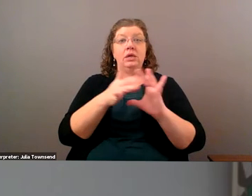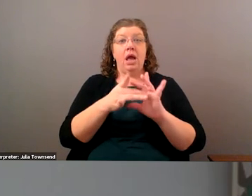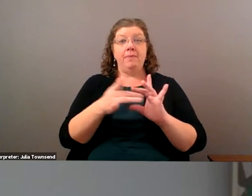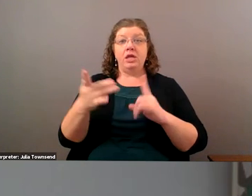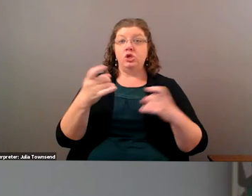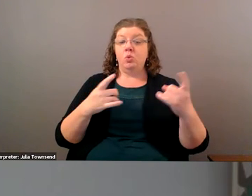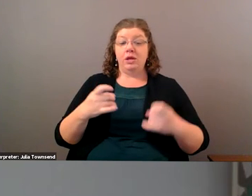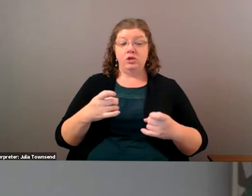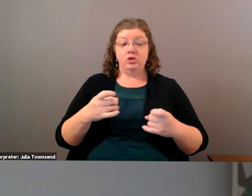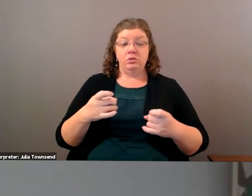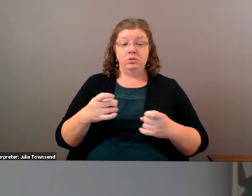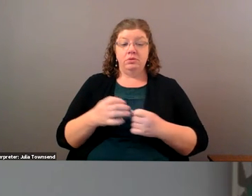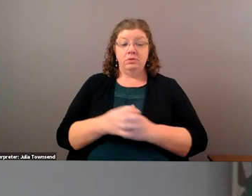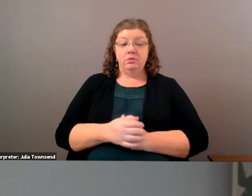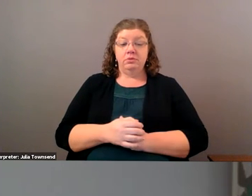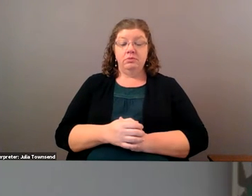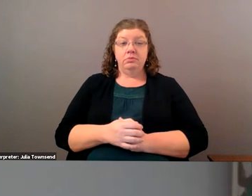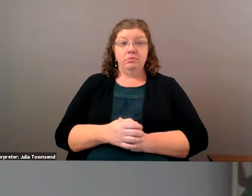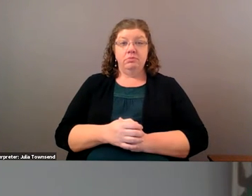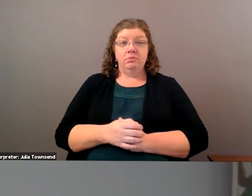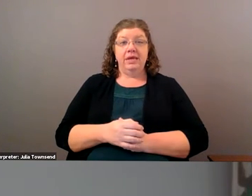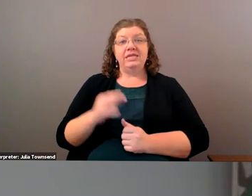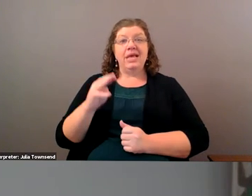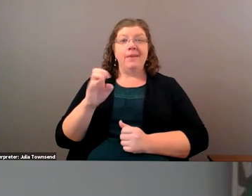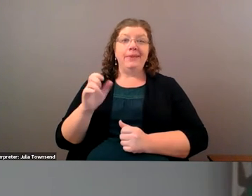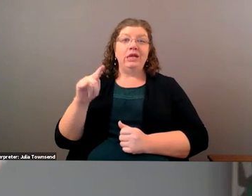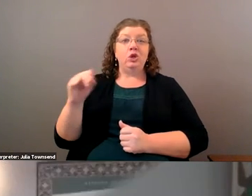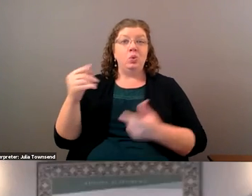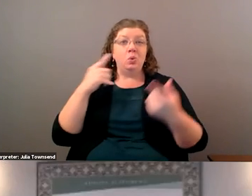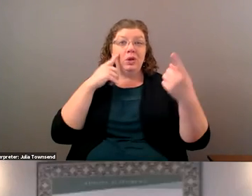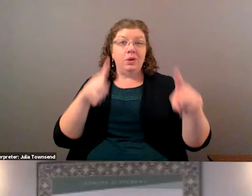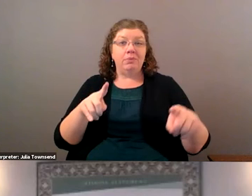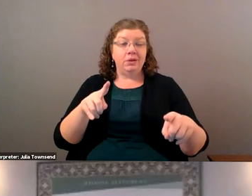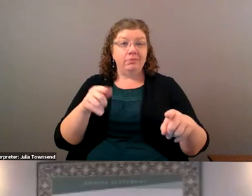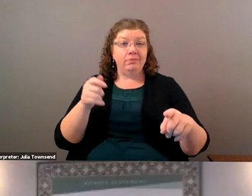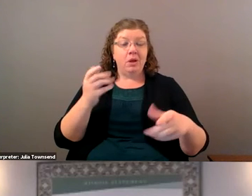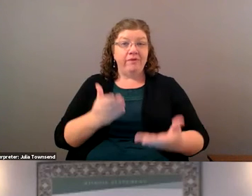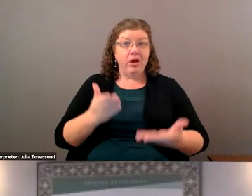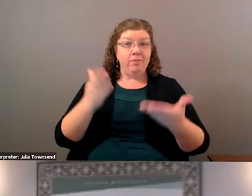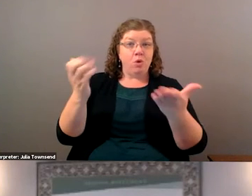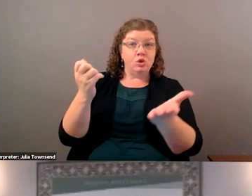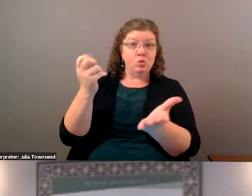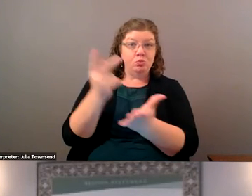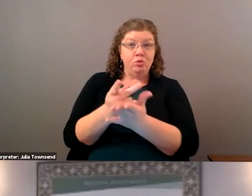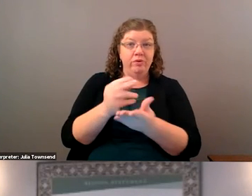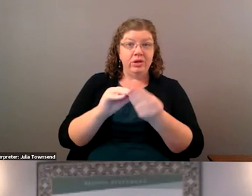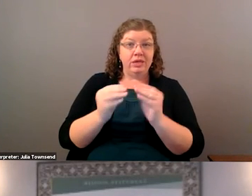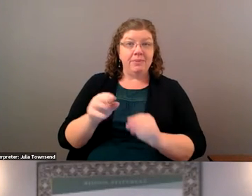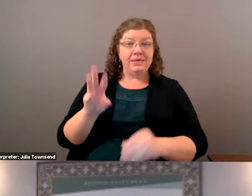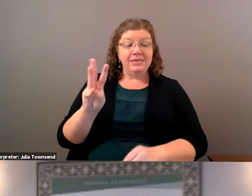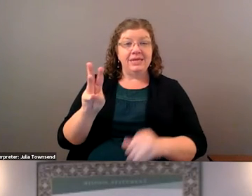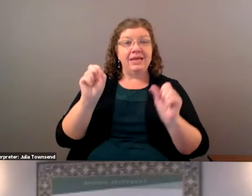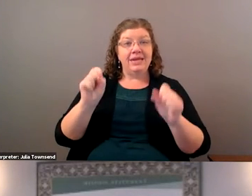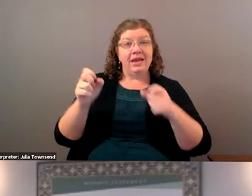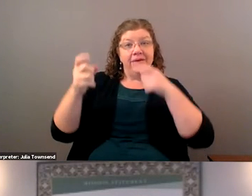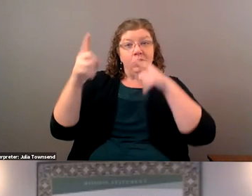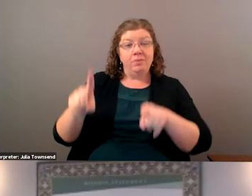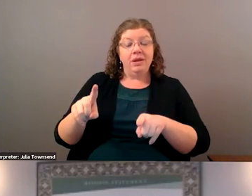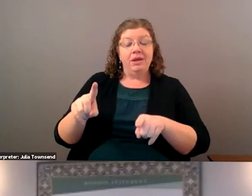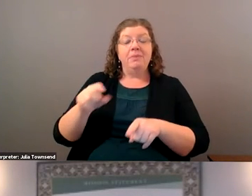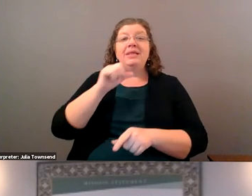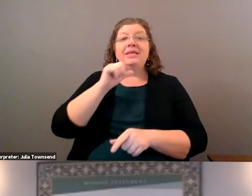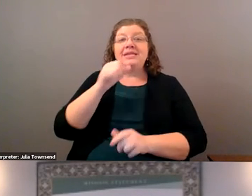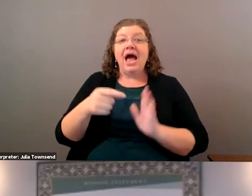Si no, puedo oír una moción para aprobar el acuerdo 6, aprobación del acuerdo tentativo entre administradores en